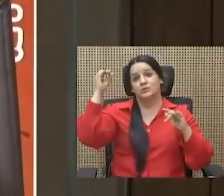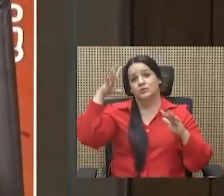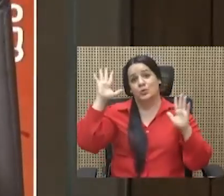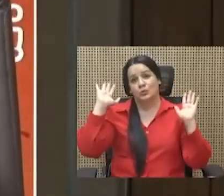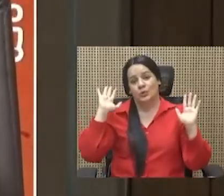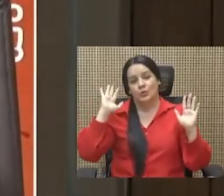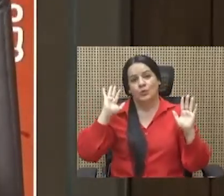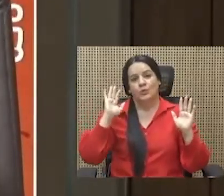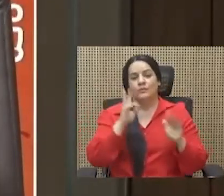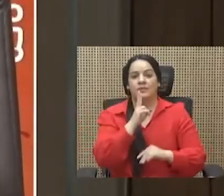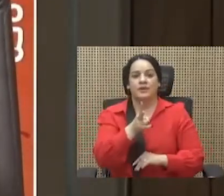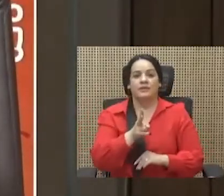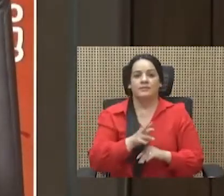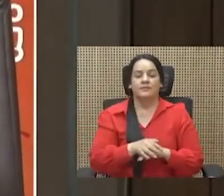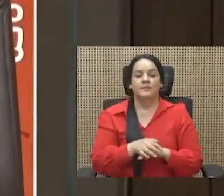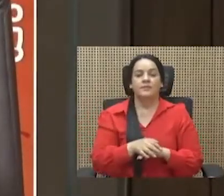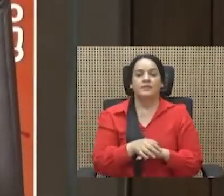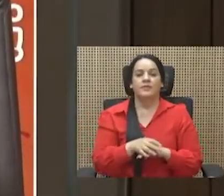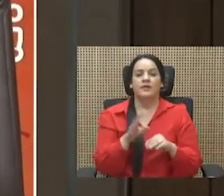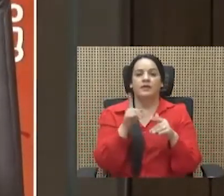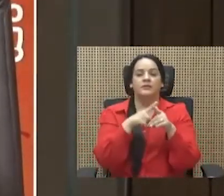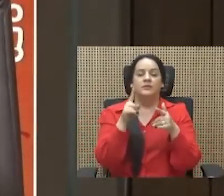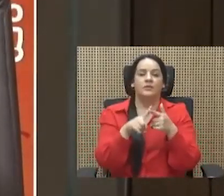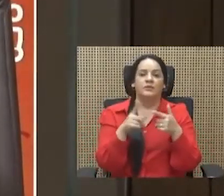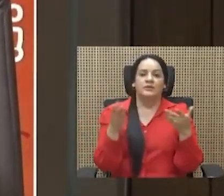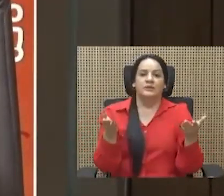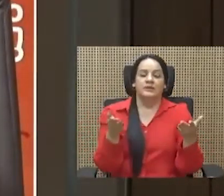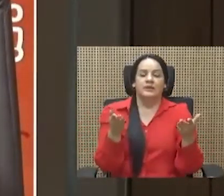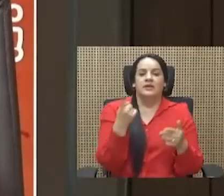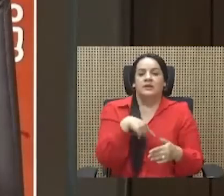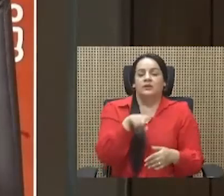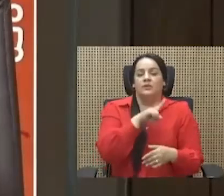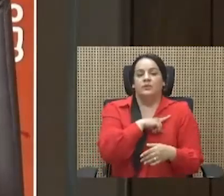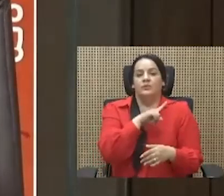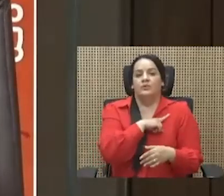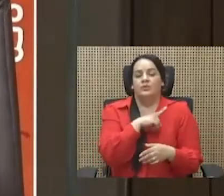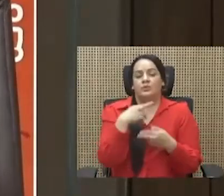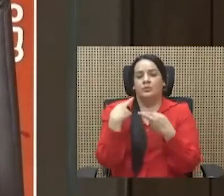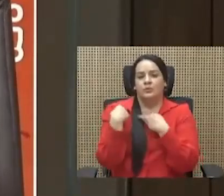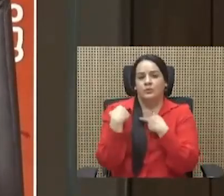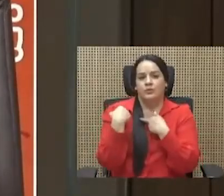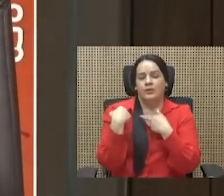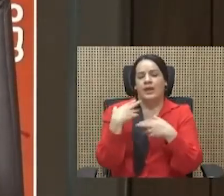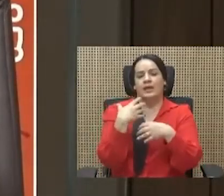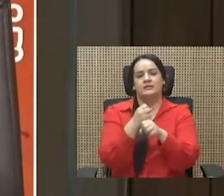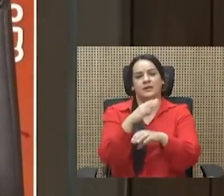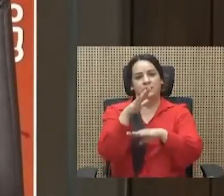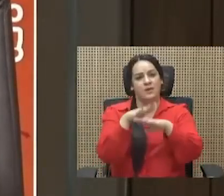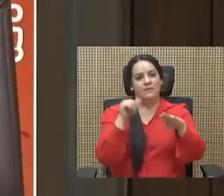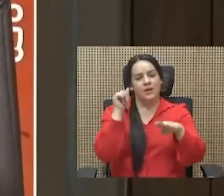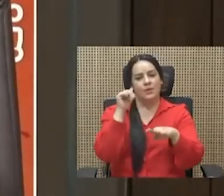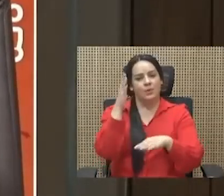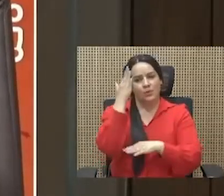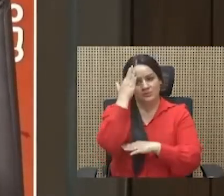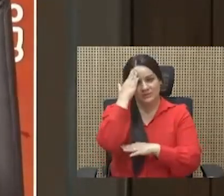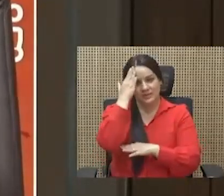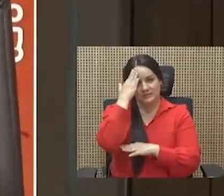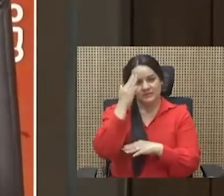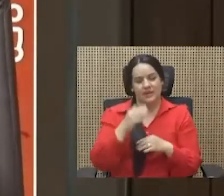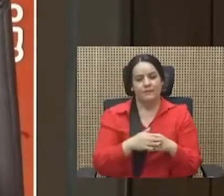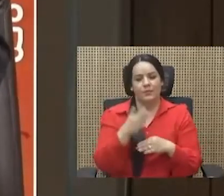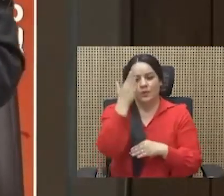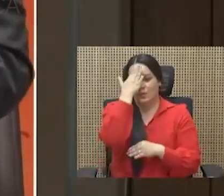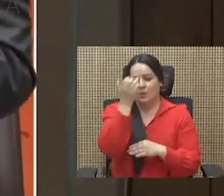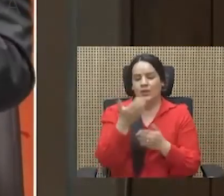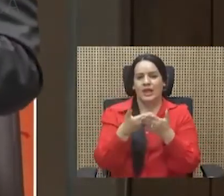Entonces, a nosotros nos toca hacer el llamado de conciencia, porque hace un rato los compañeros del